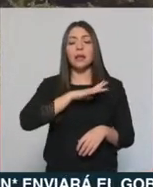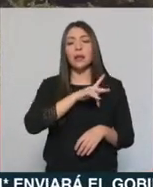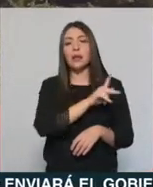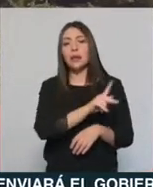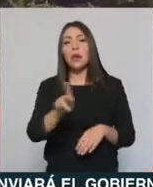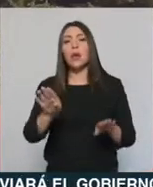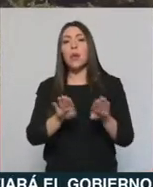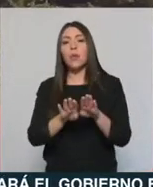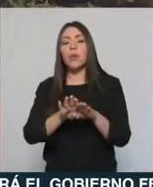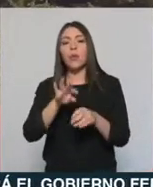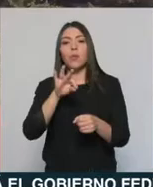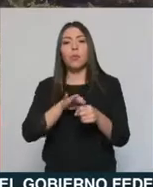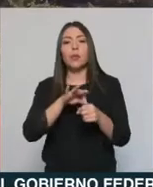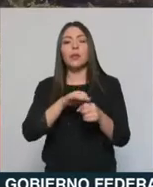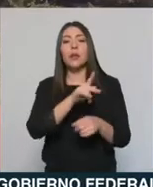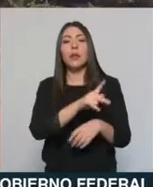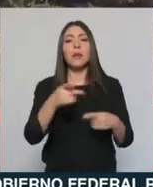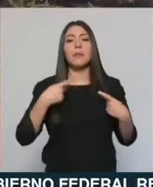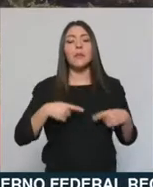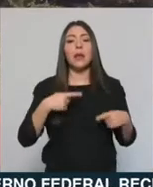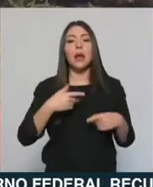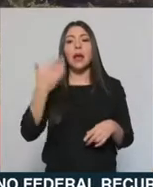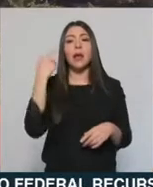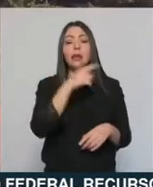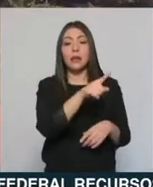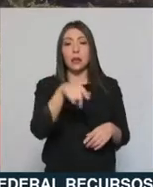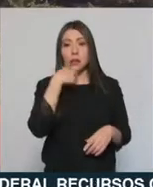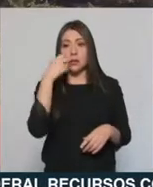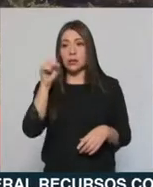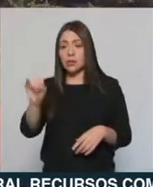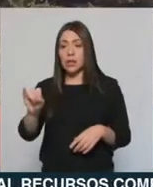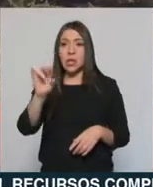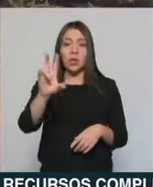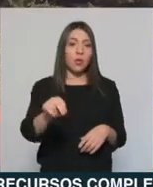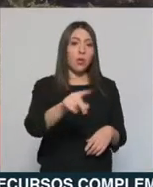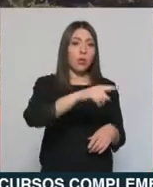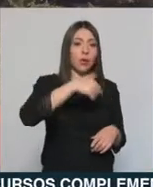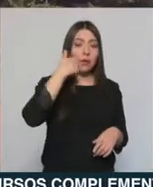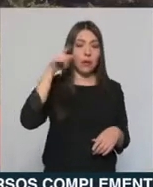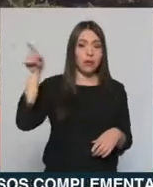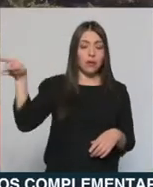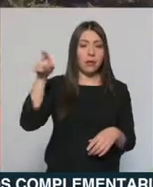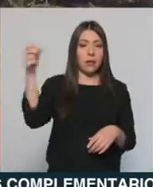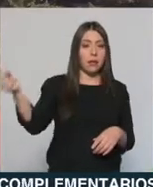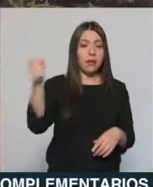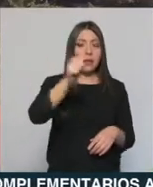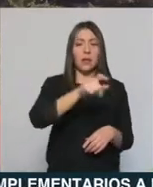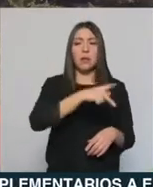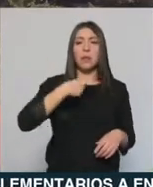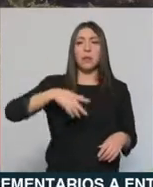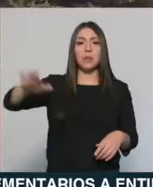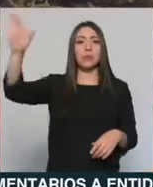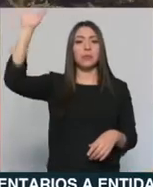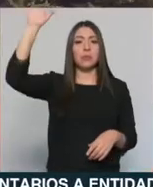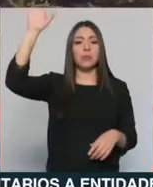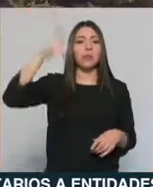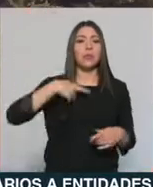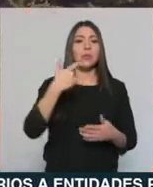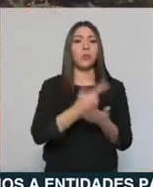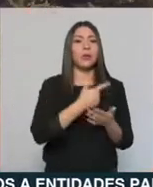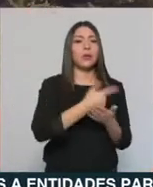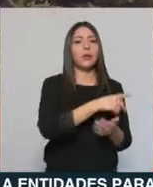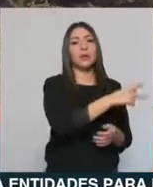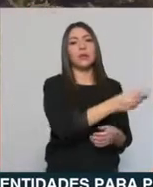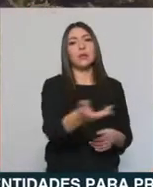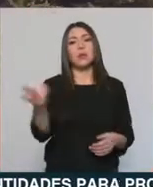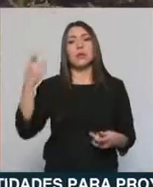sus representantes a través de mano alzada, como se le llamaba. Entonces, en las asambleas donde elegían a sus representantes, pues alzaban la mano y hacían un conteo de son tantas